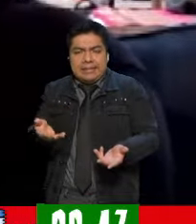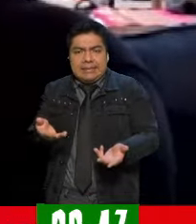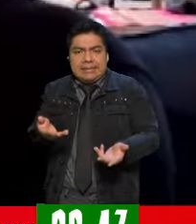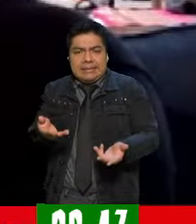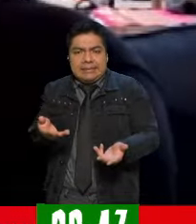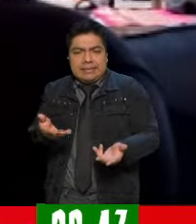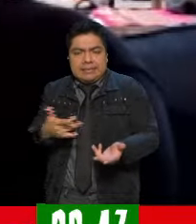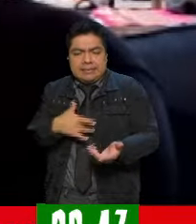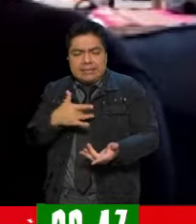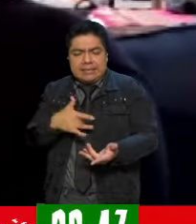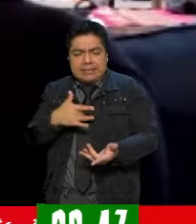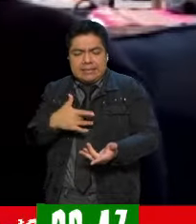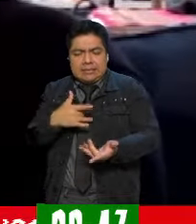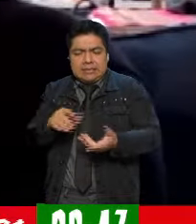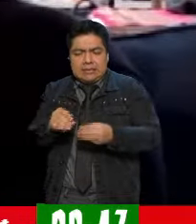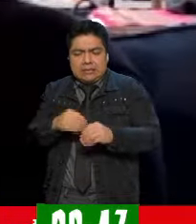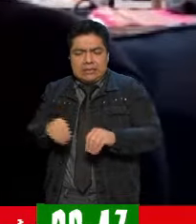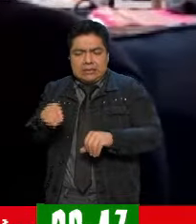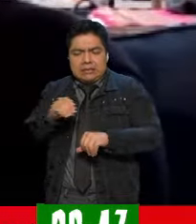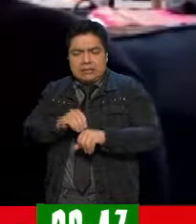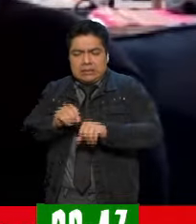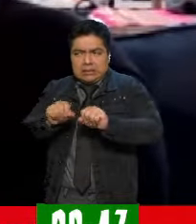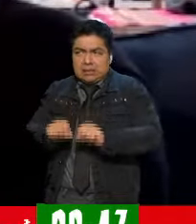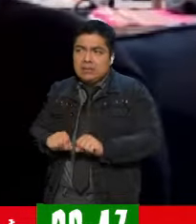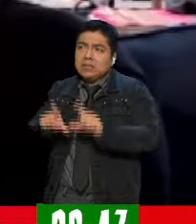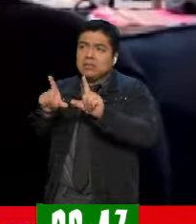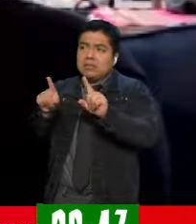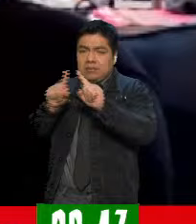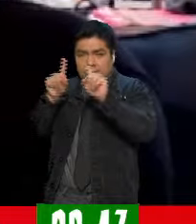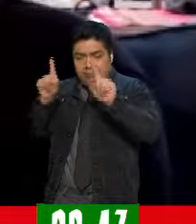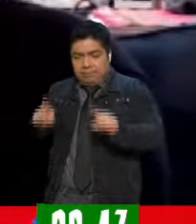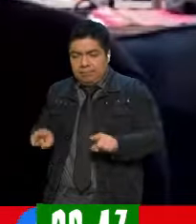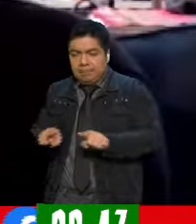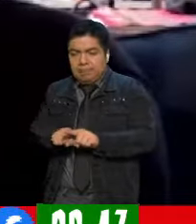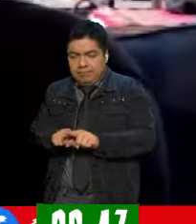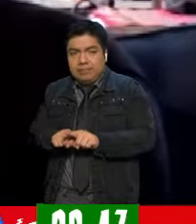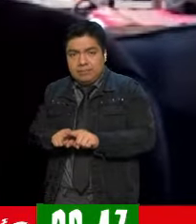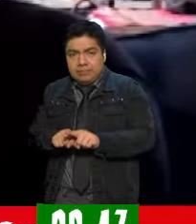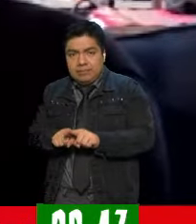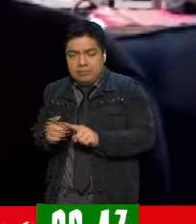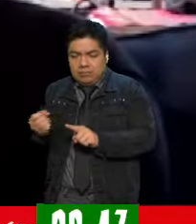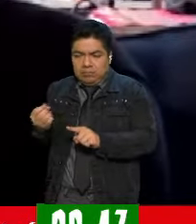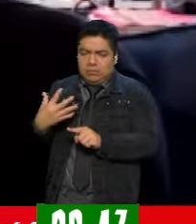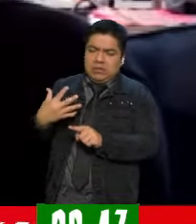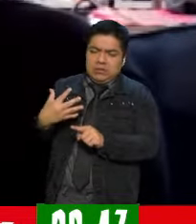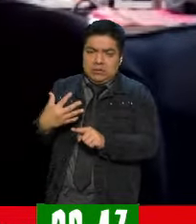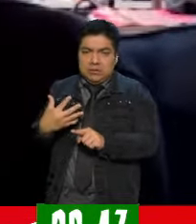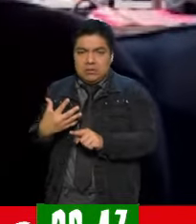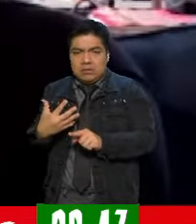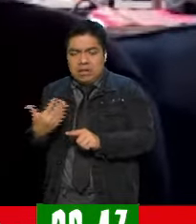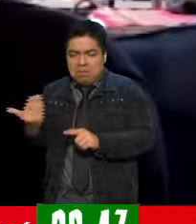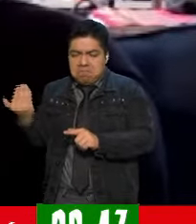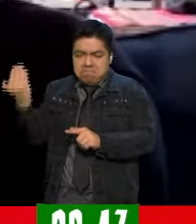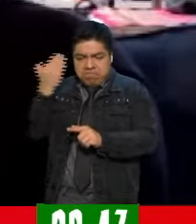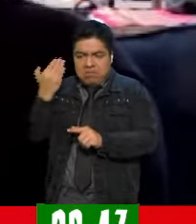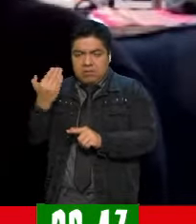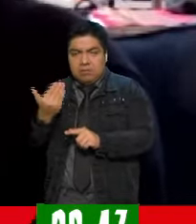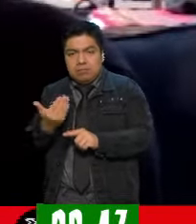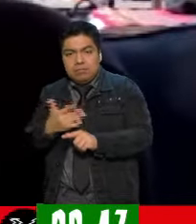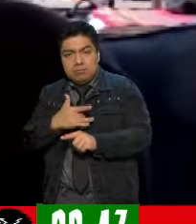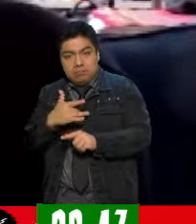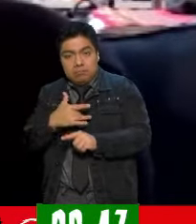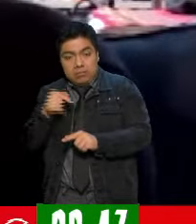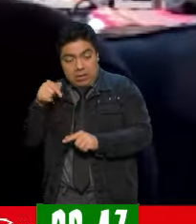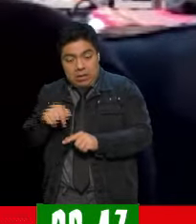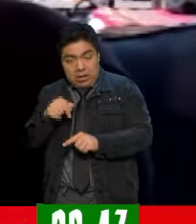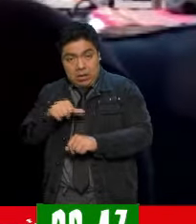la síntesis del póster de la película, de ese hachazo en tu propia cara, de tu propio hachazo en la cabeza, se tomó como un símbolo